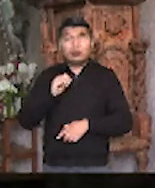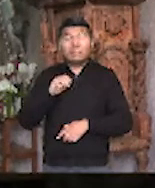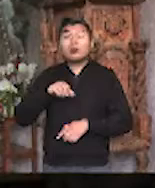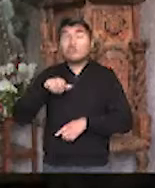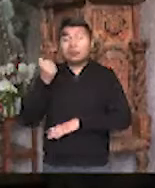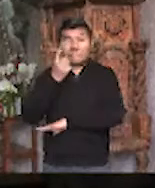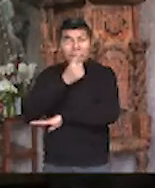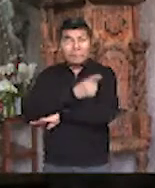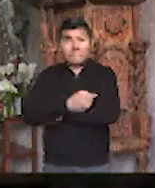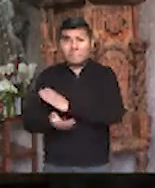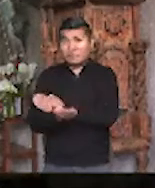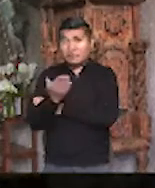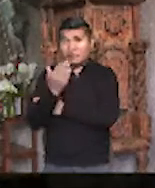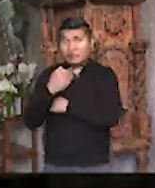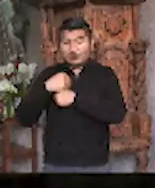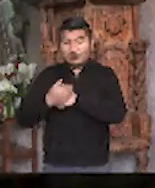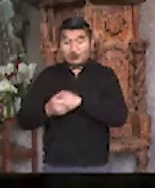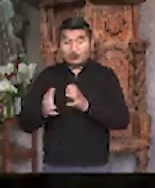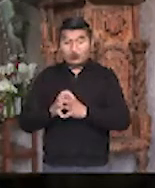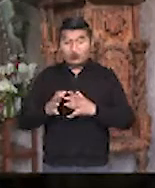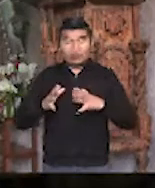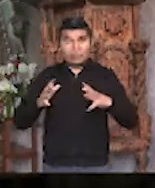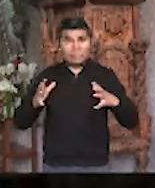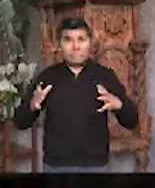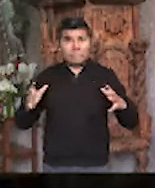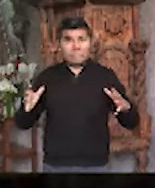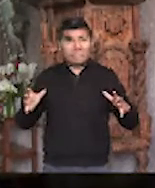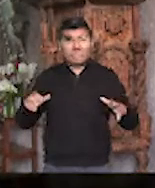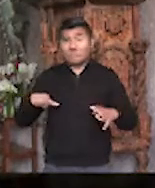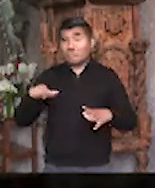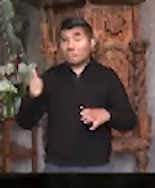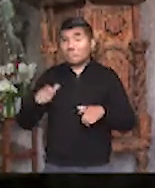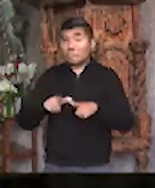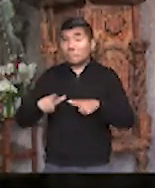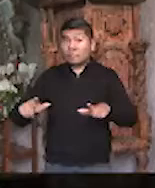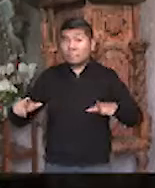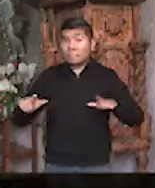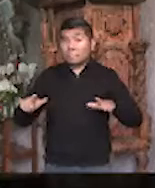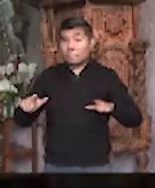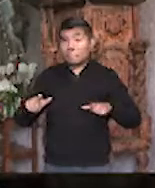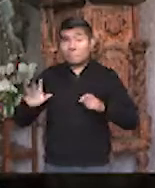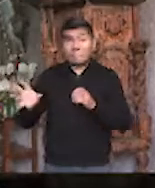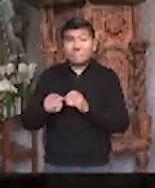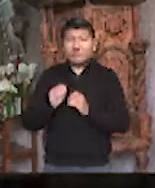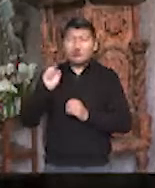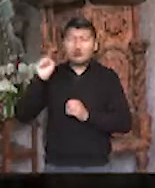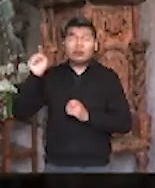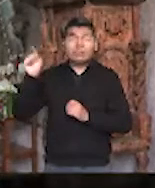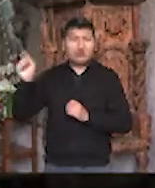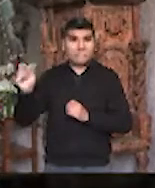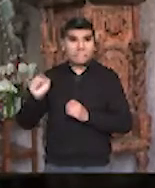de la multiplicación de los panes otro lugar más allá